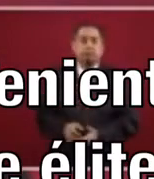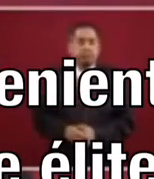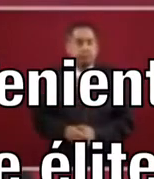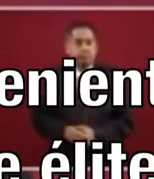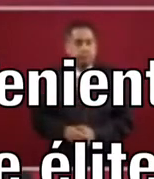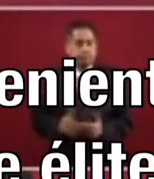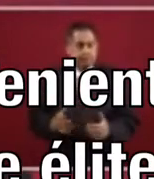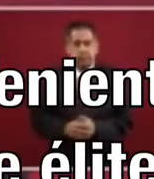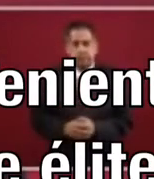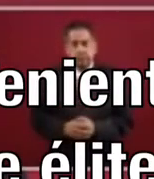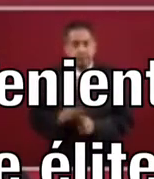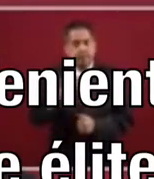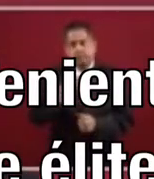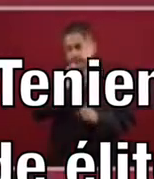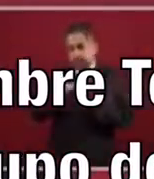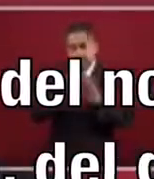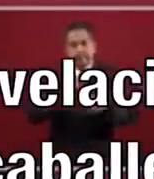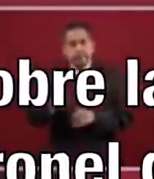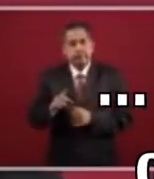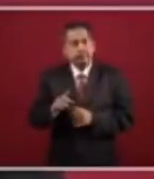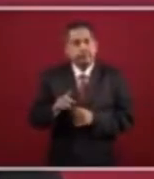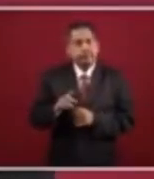Y y desde luego que tenemos que